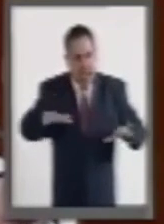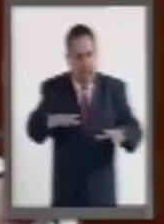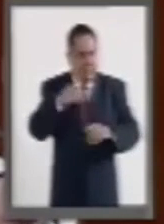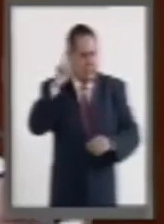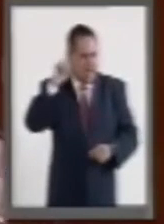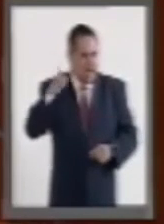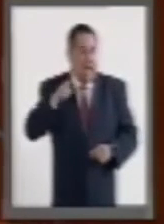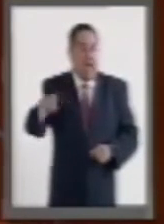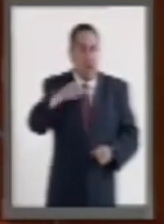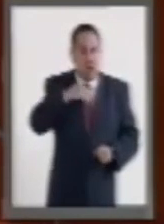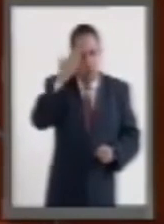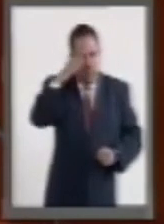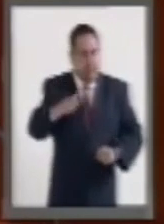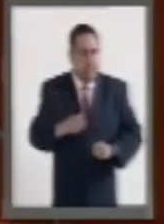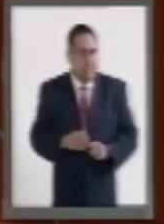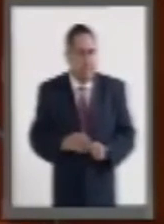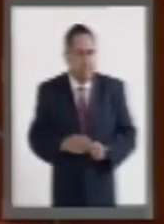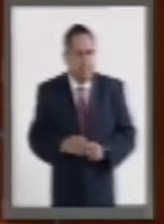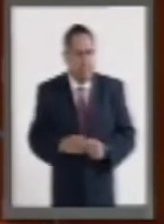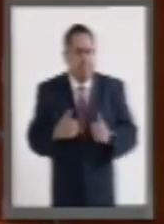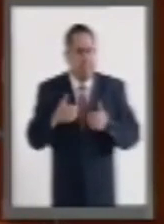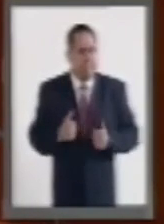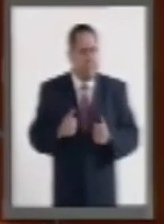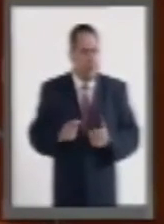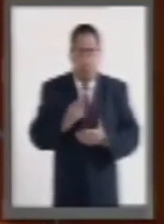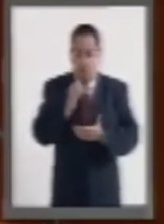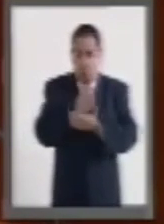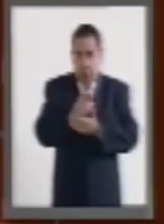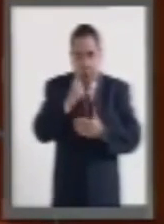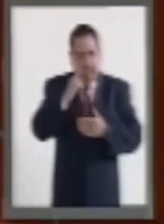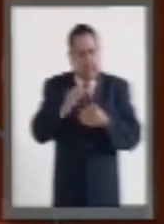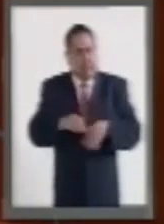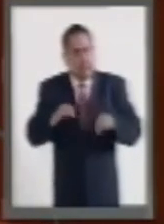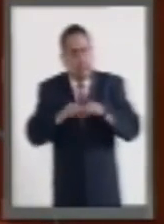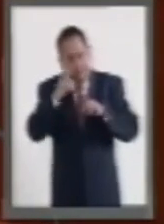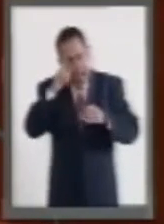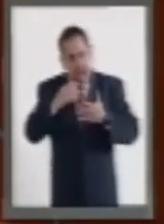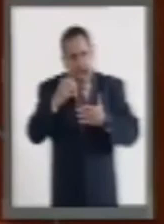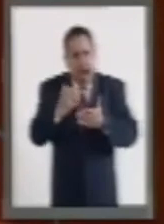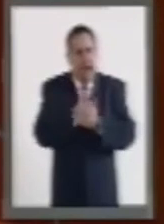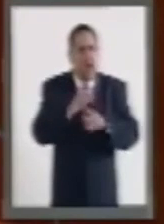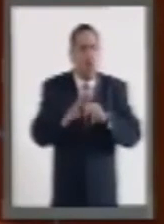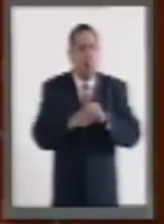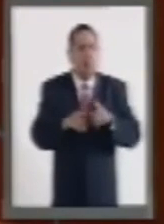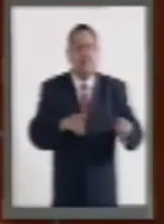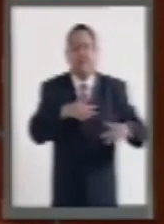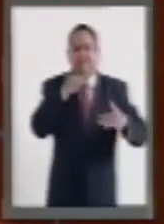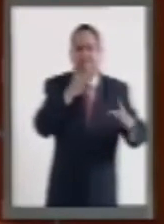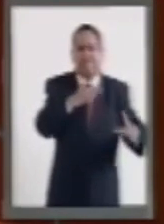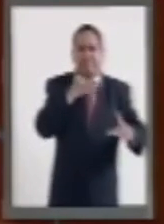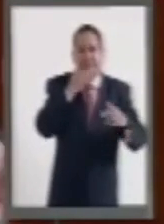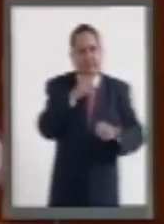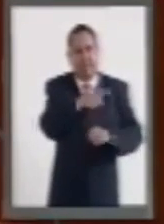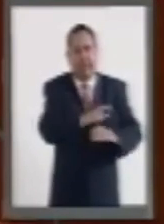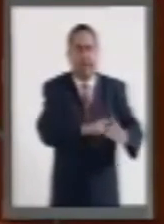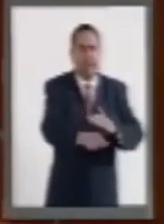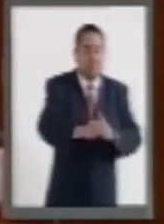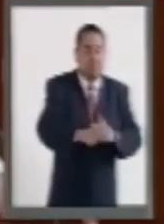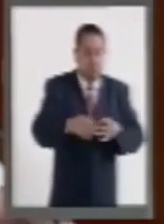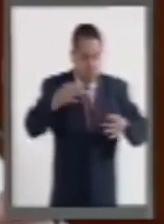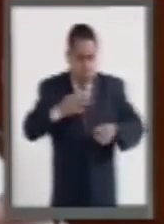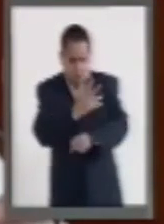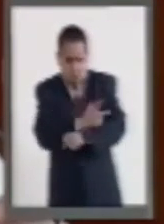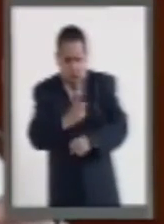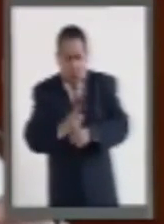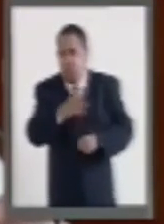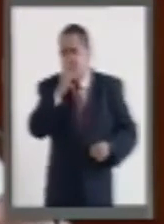sabe. Entendemos que la única estrategia que tienen para ganarnos es la tranza, porque saben que a la buena no